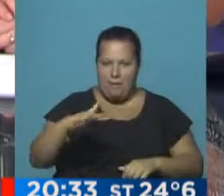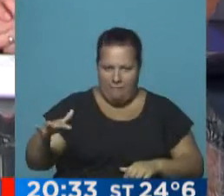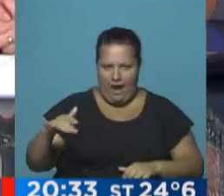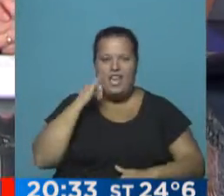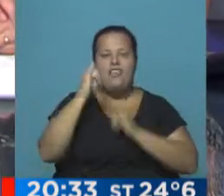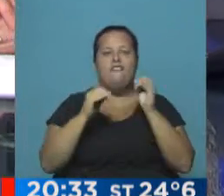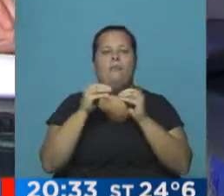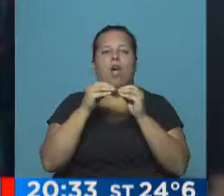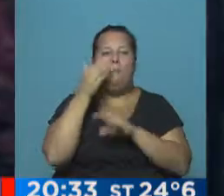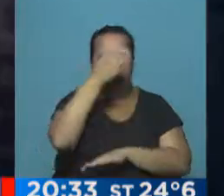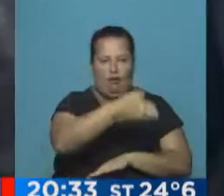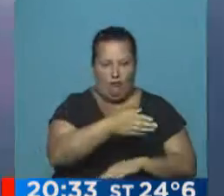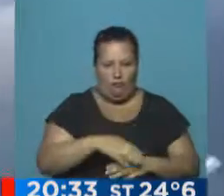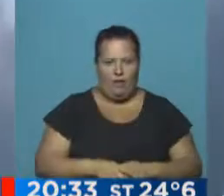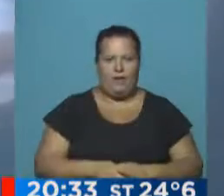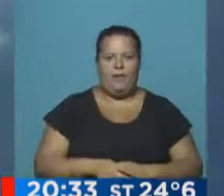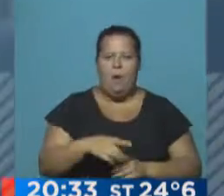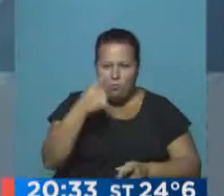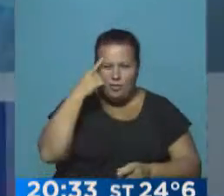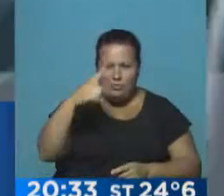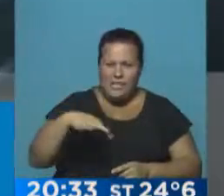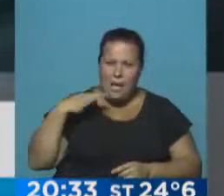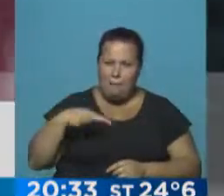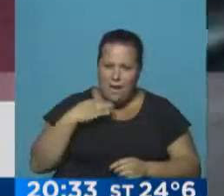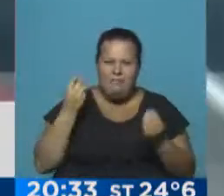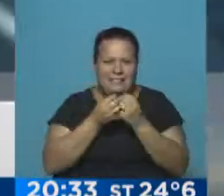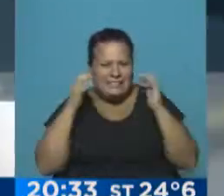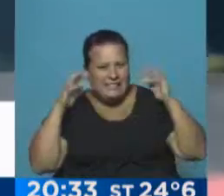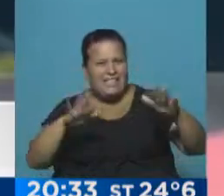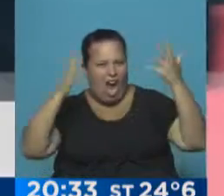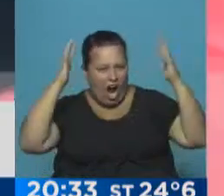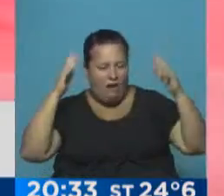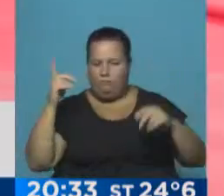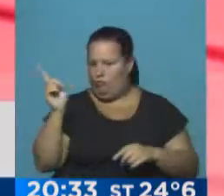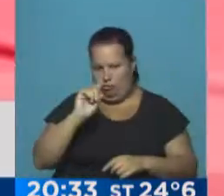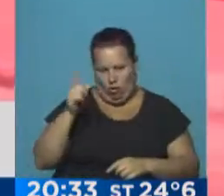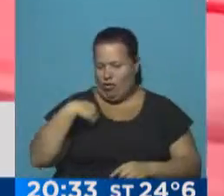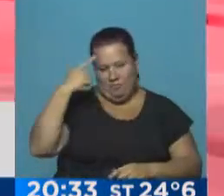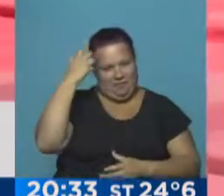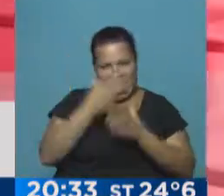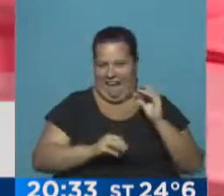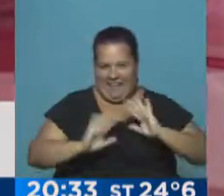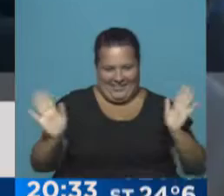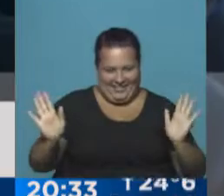Informe de nuestros enviados. ¿Vos esperabas este premio y tanta gente aclamándote? No, yo creo que se equivocaron.